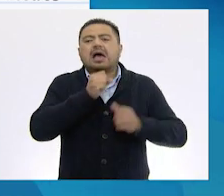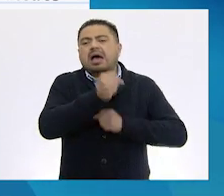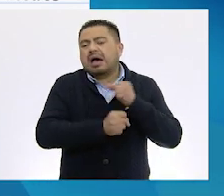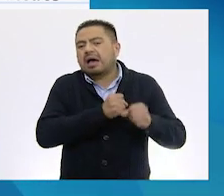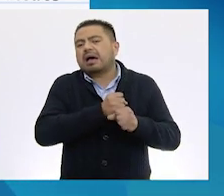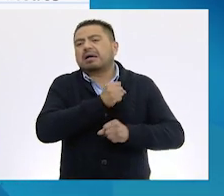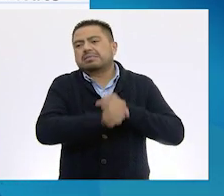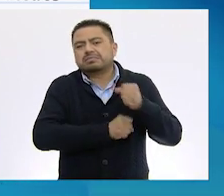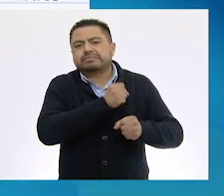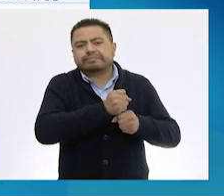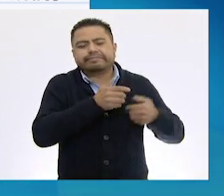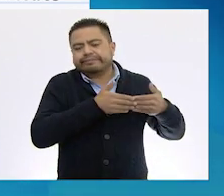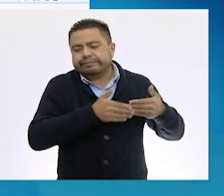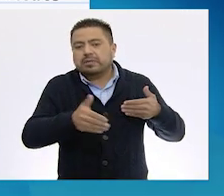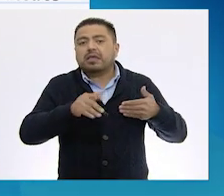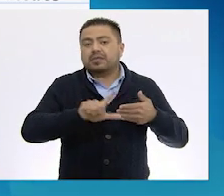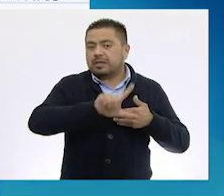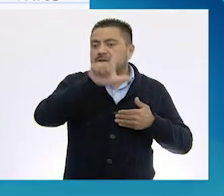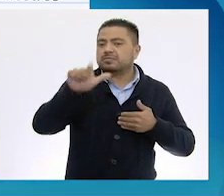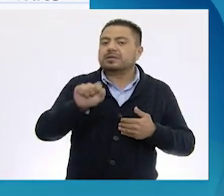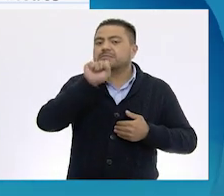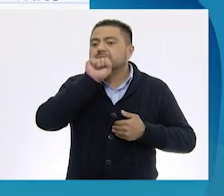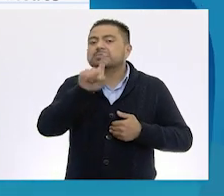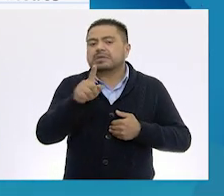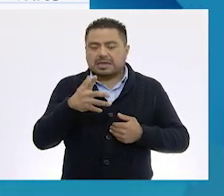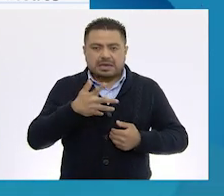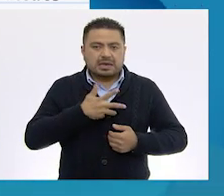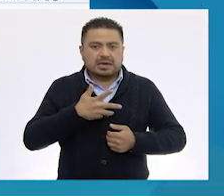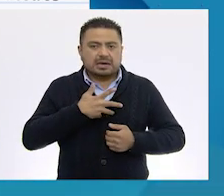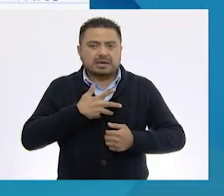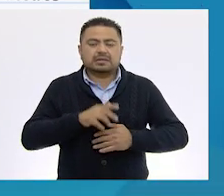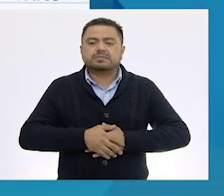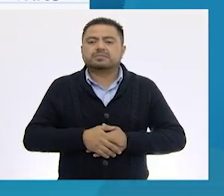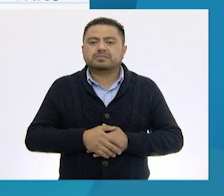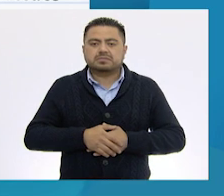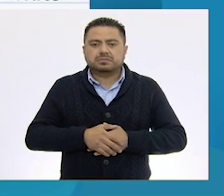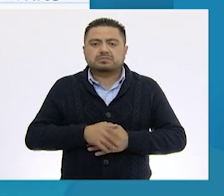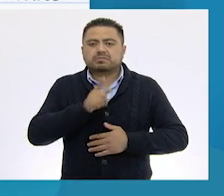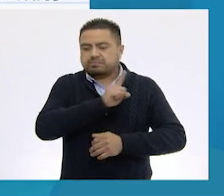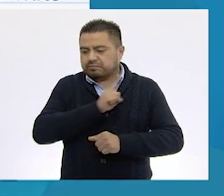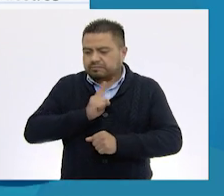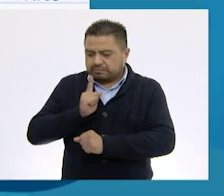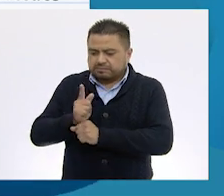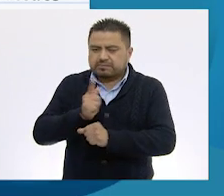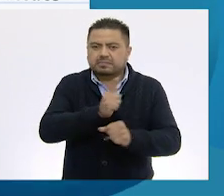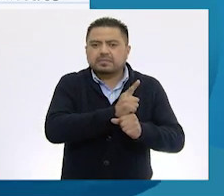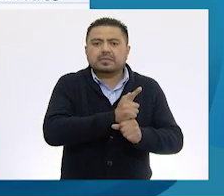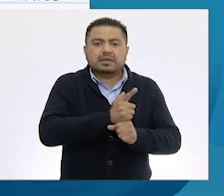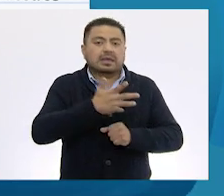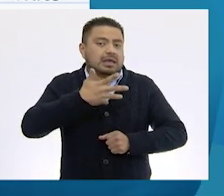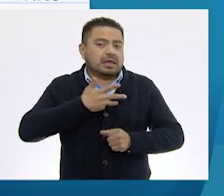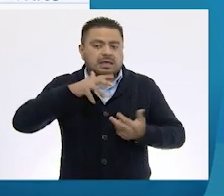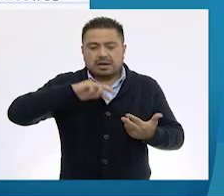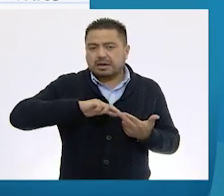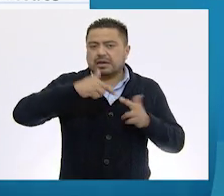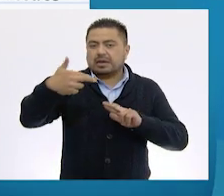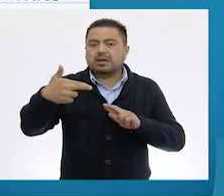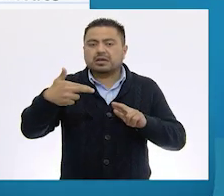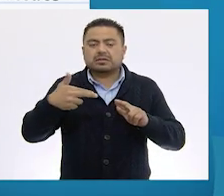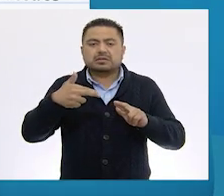años. Después también tenemos que encontrar que tenga una relación